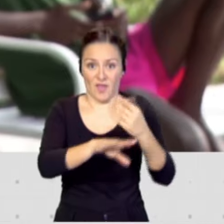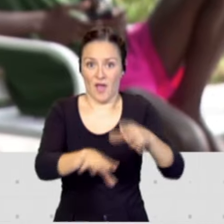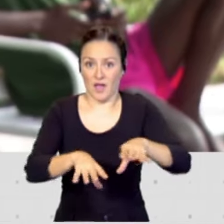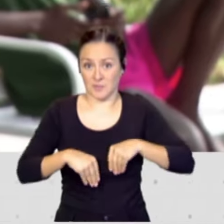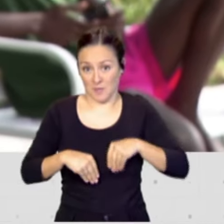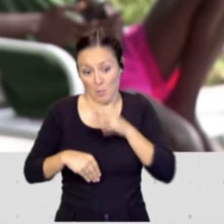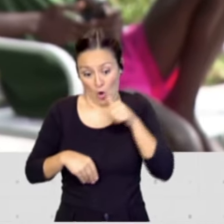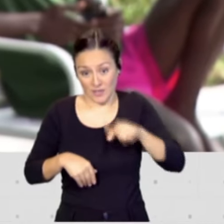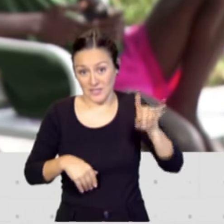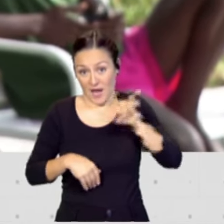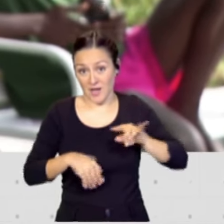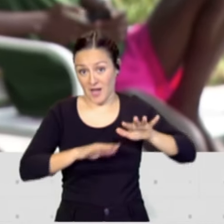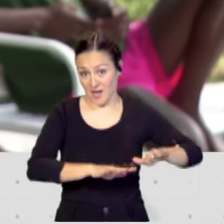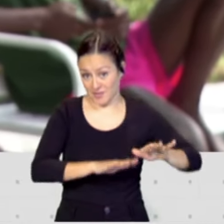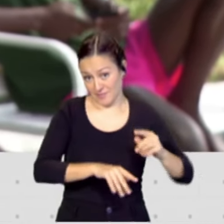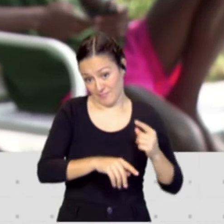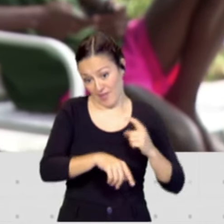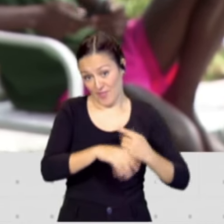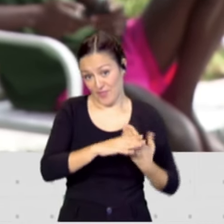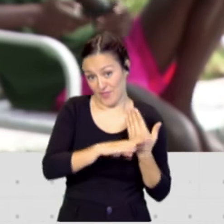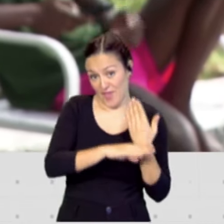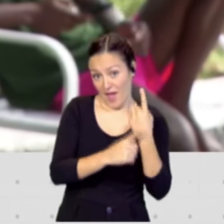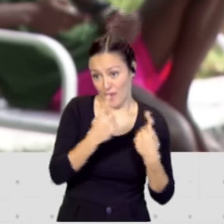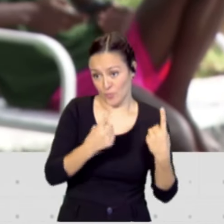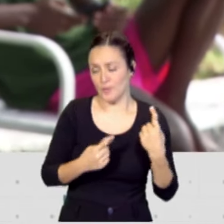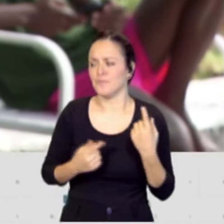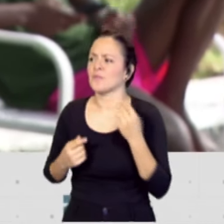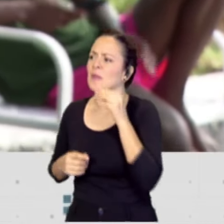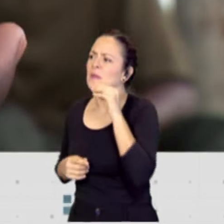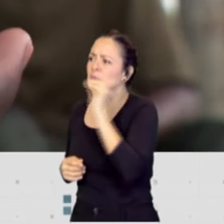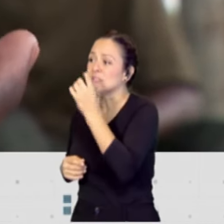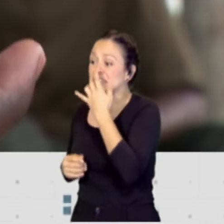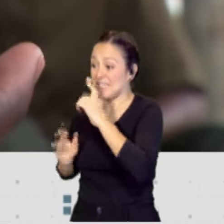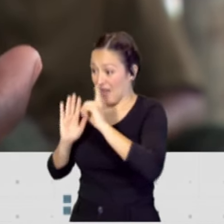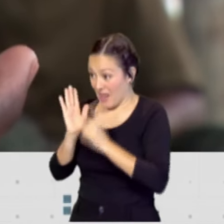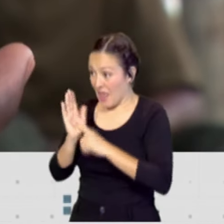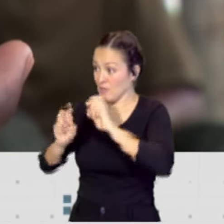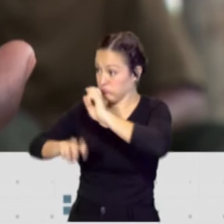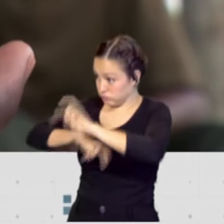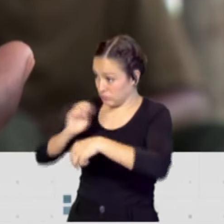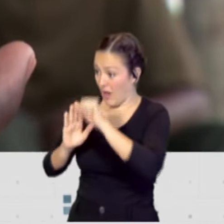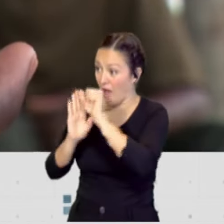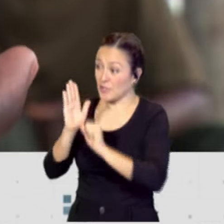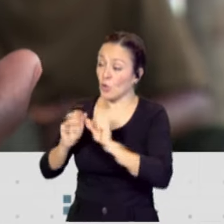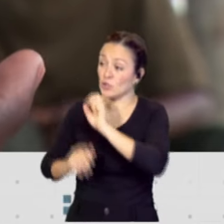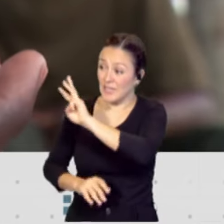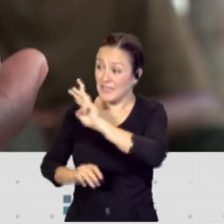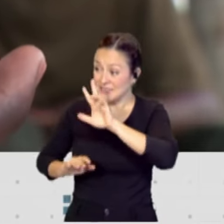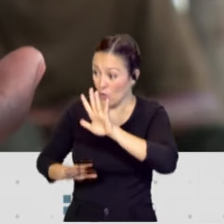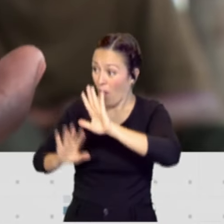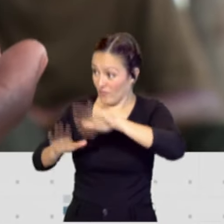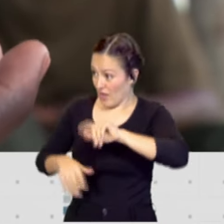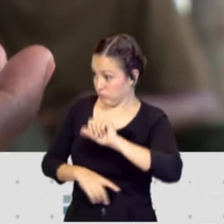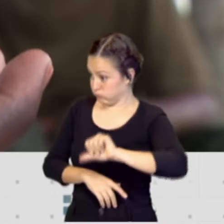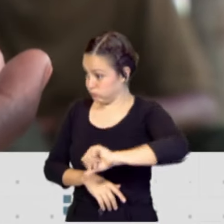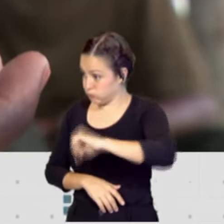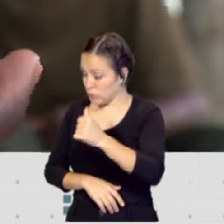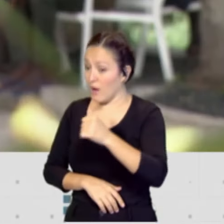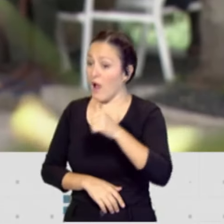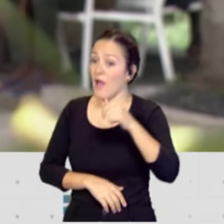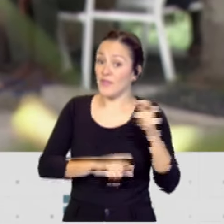en Canarias consejera si finalmente se eh consigue llevar a cabo esta reforma de la ley de extranjería de ese artículo 35 las derivaciones desde Canarias